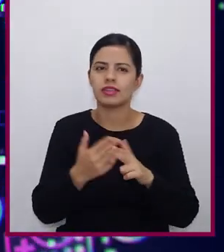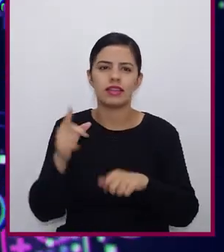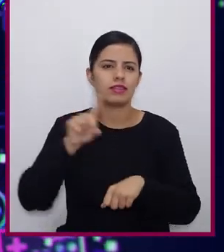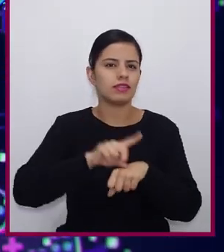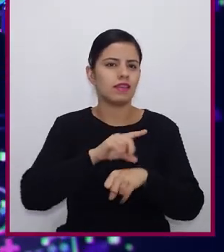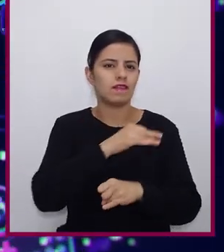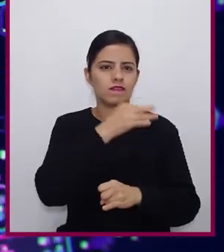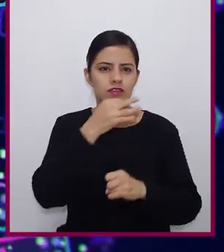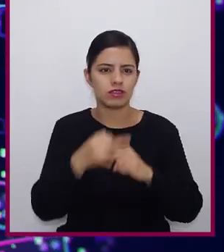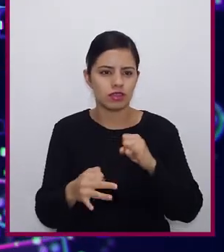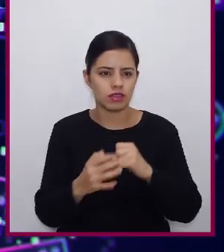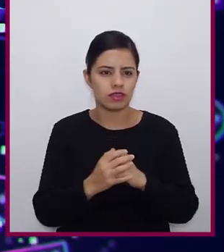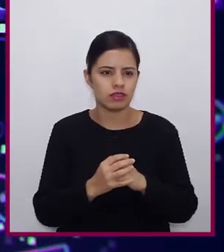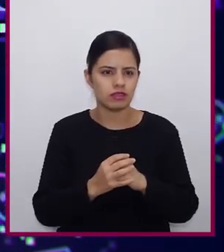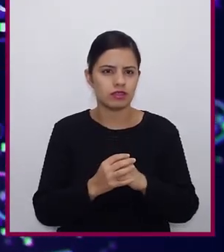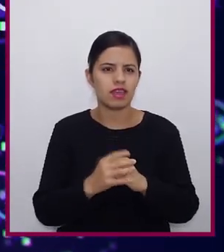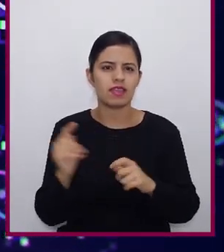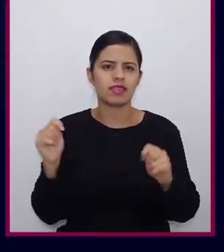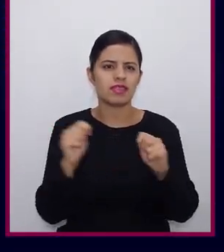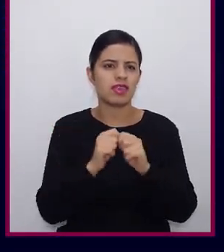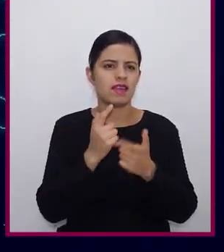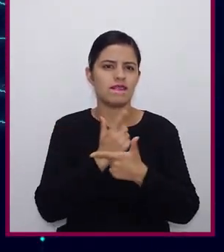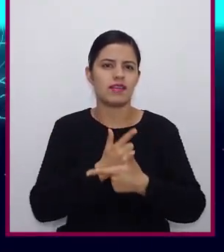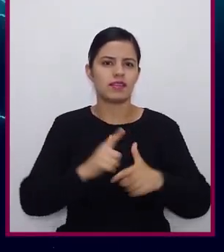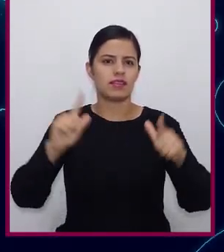tiempos, ¡Tía Libertad!